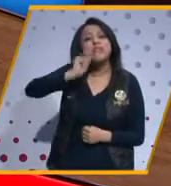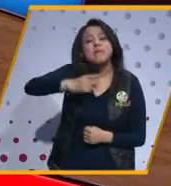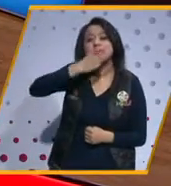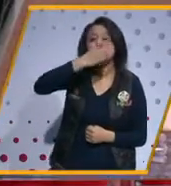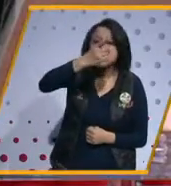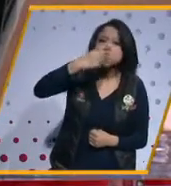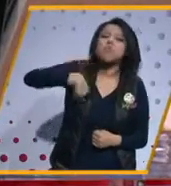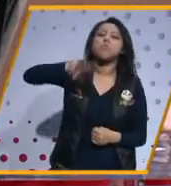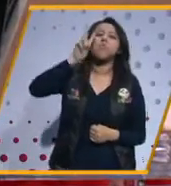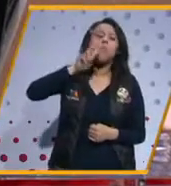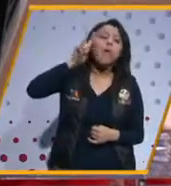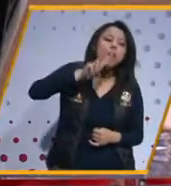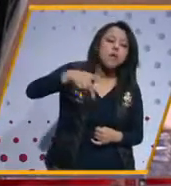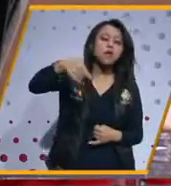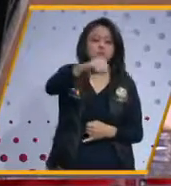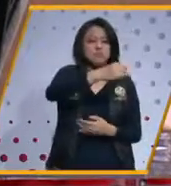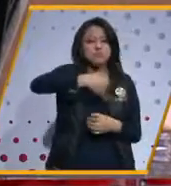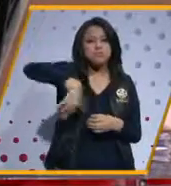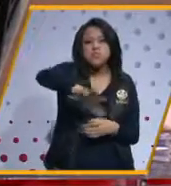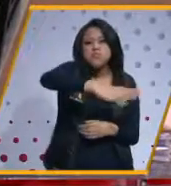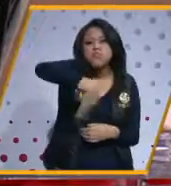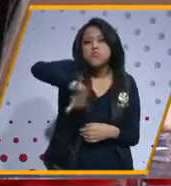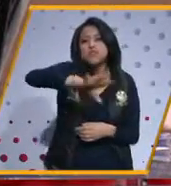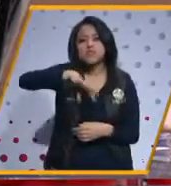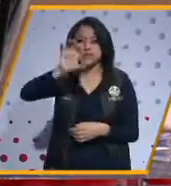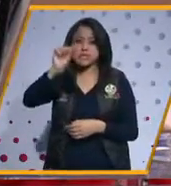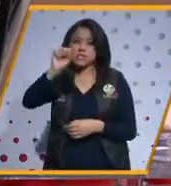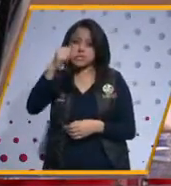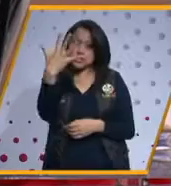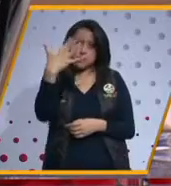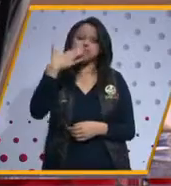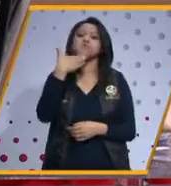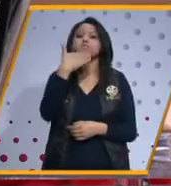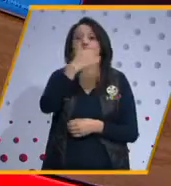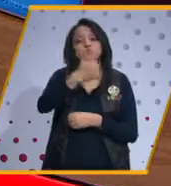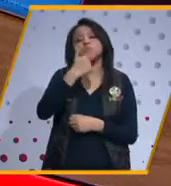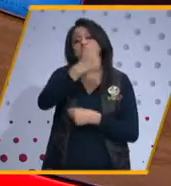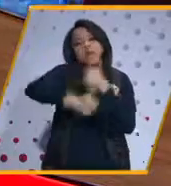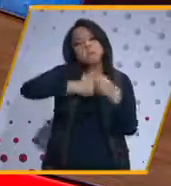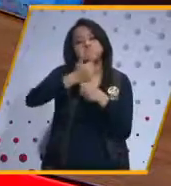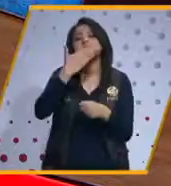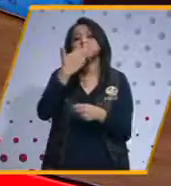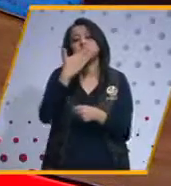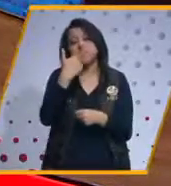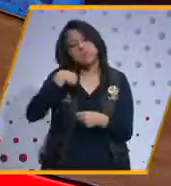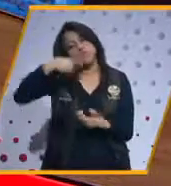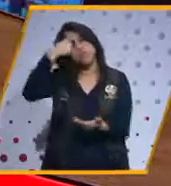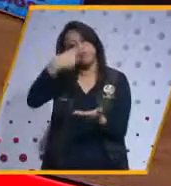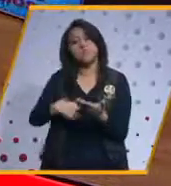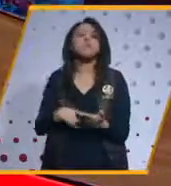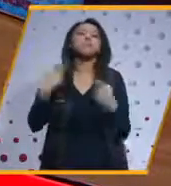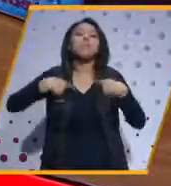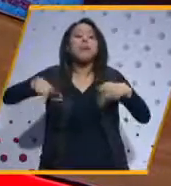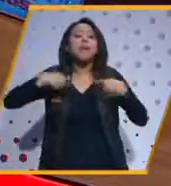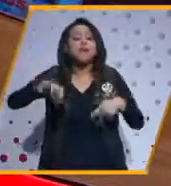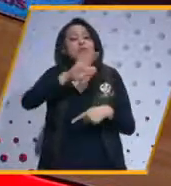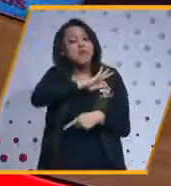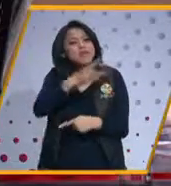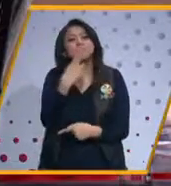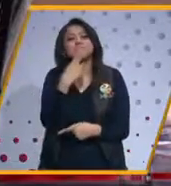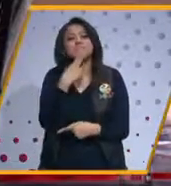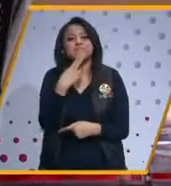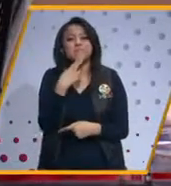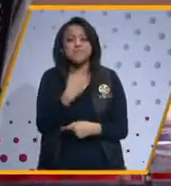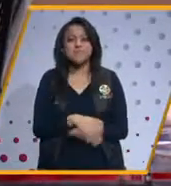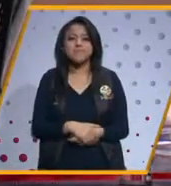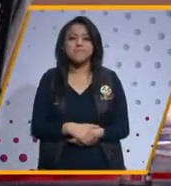quiénes son. 65 años me dice que funciona muy bien. Están autorizados. Y mucha gente funciona con ustedes. Pero, ¿qué es una